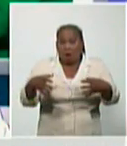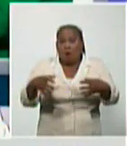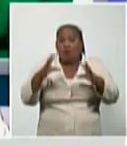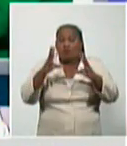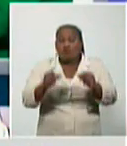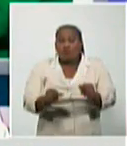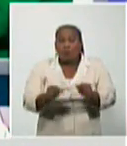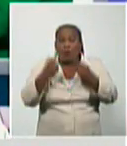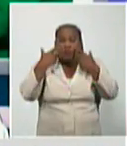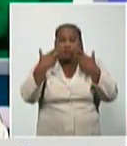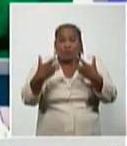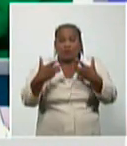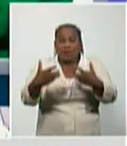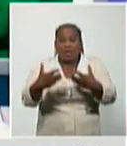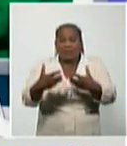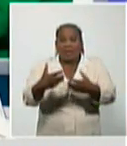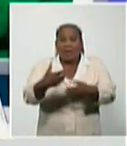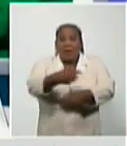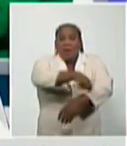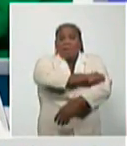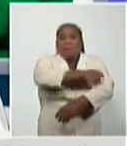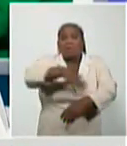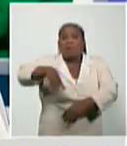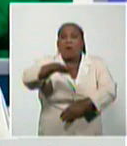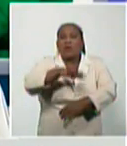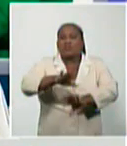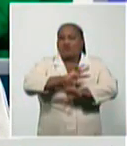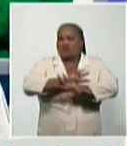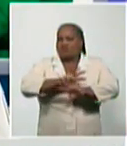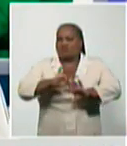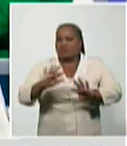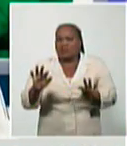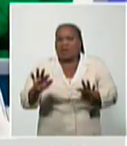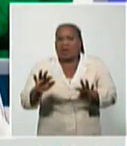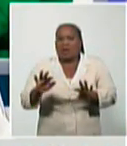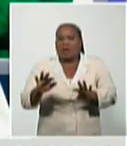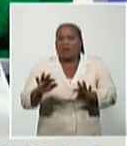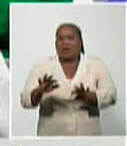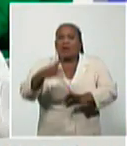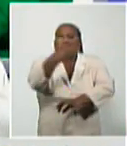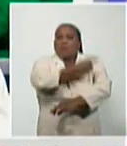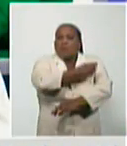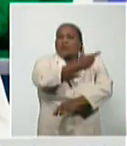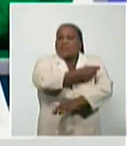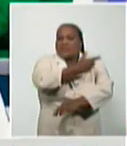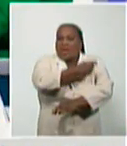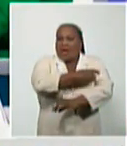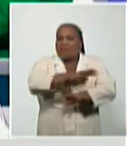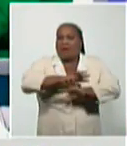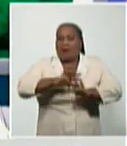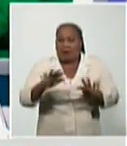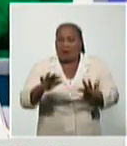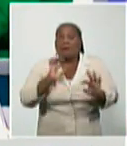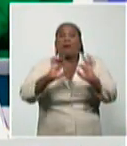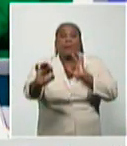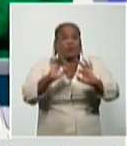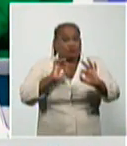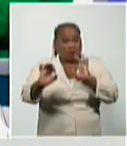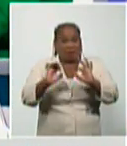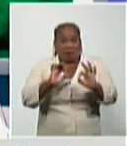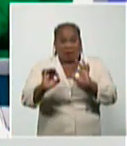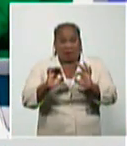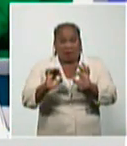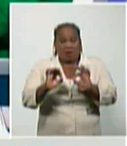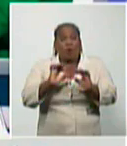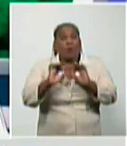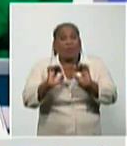importante de la población ya inmunizada, además con una vacuna que proteja contra la enfermedad.